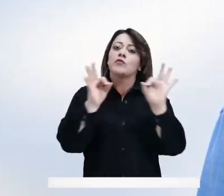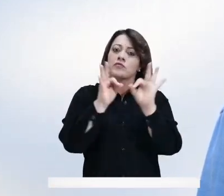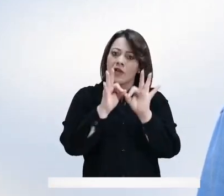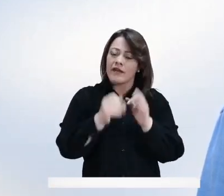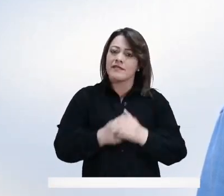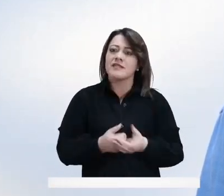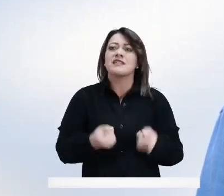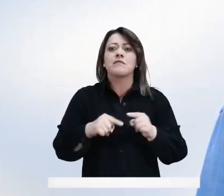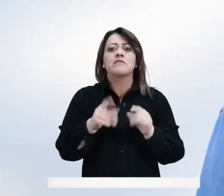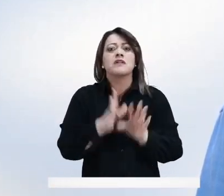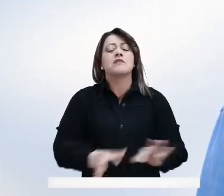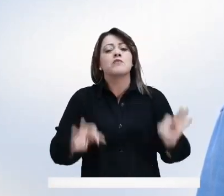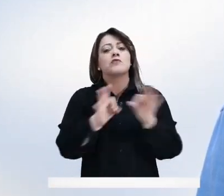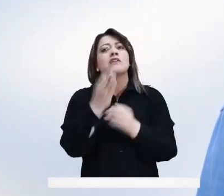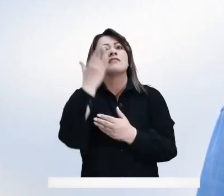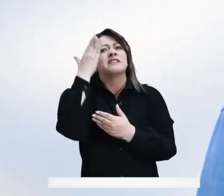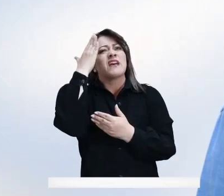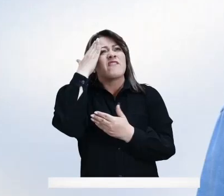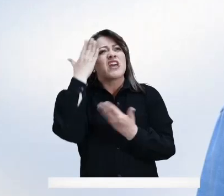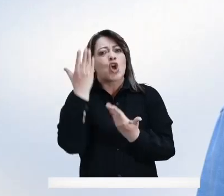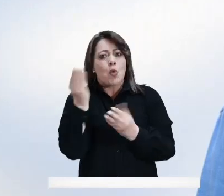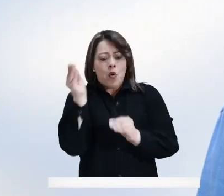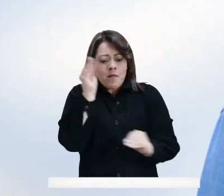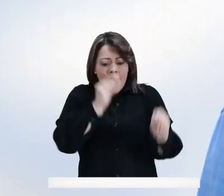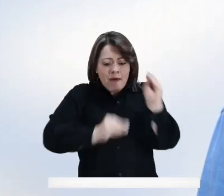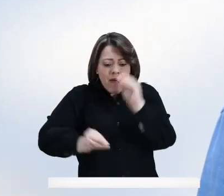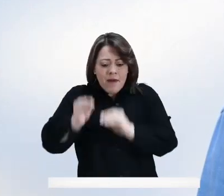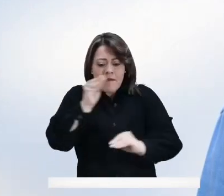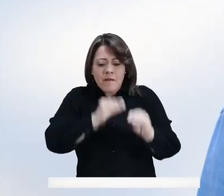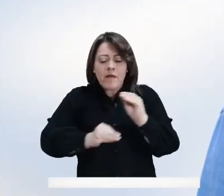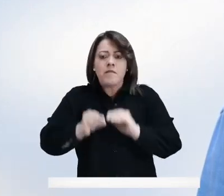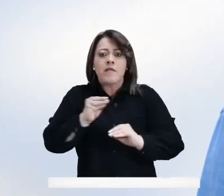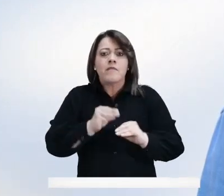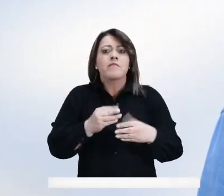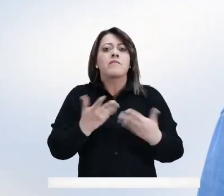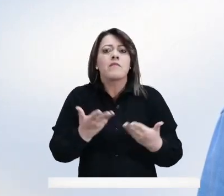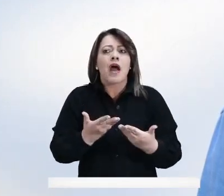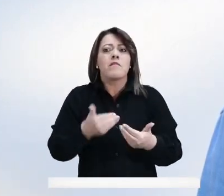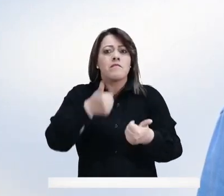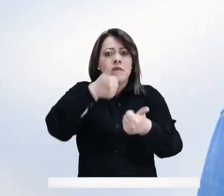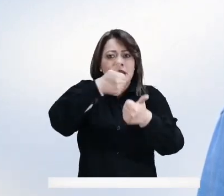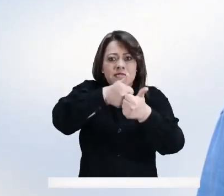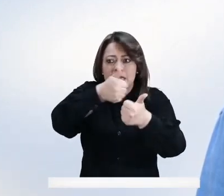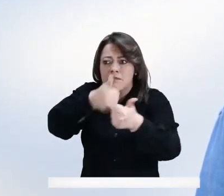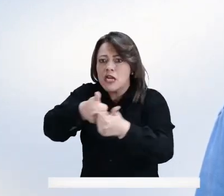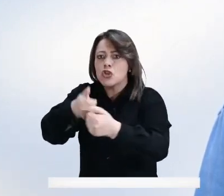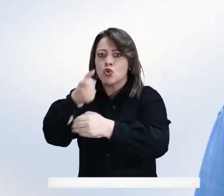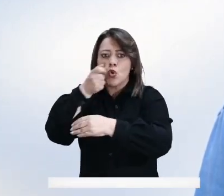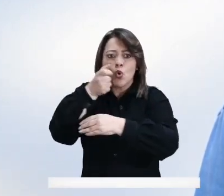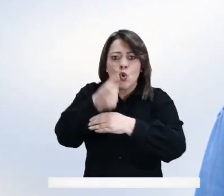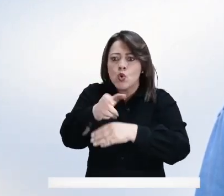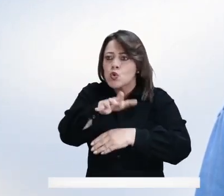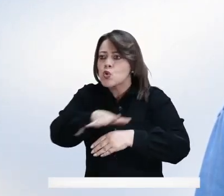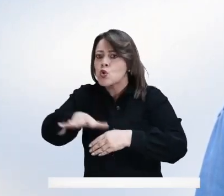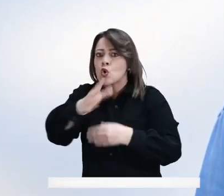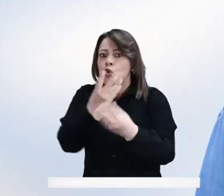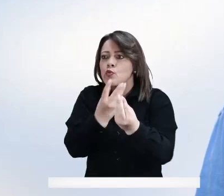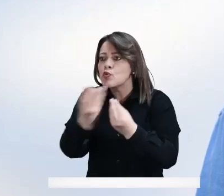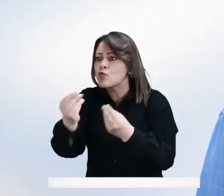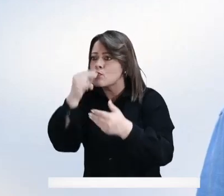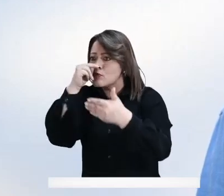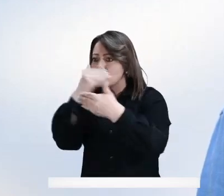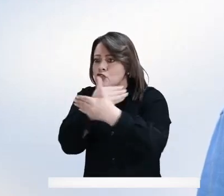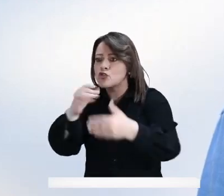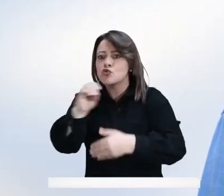puedan cuantificar, porque de lo contrario no podríamos hacerle un seguimiento real, no podríamos de